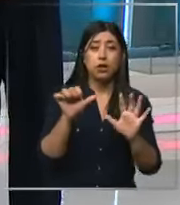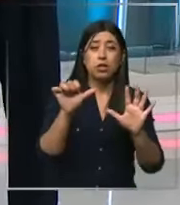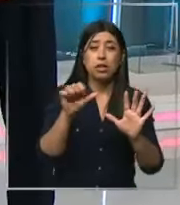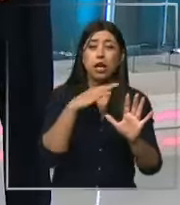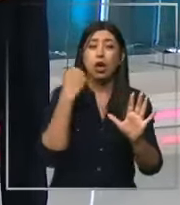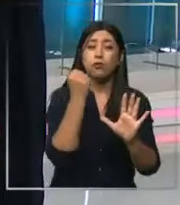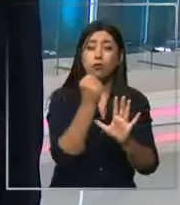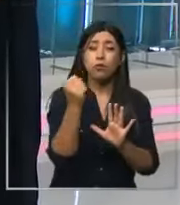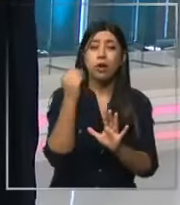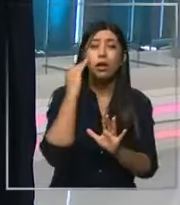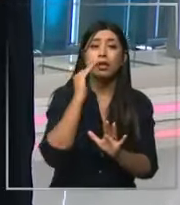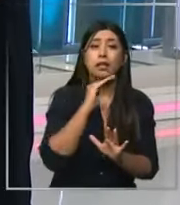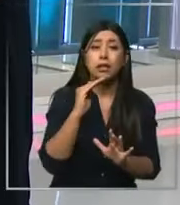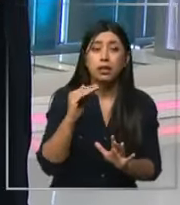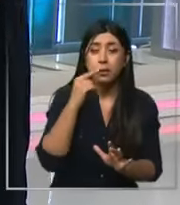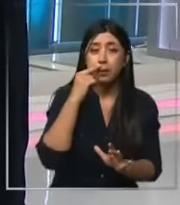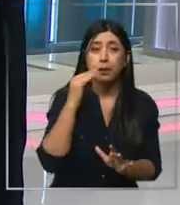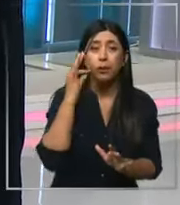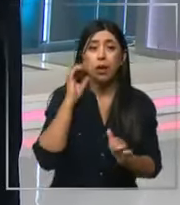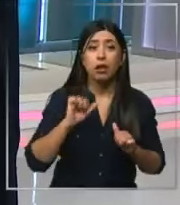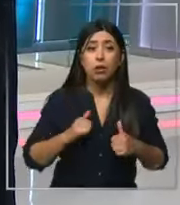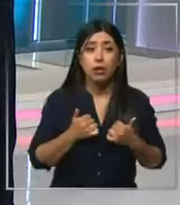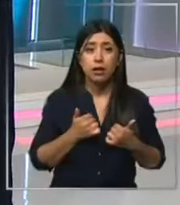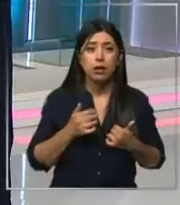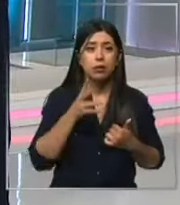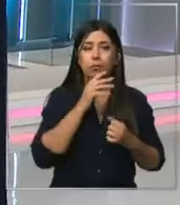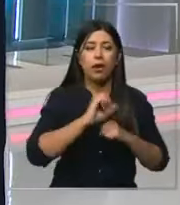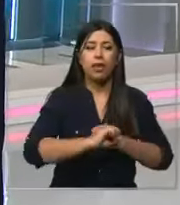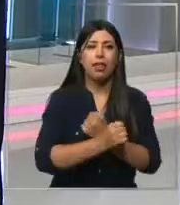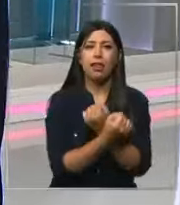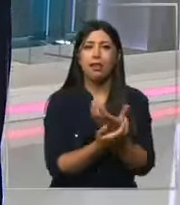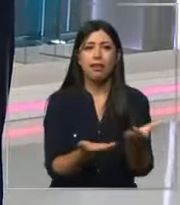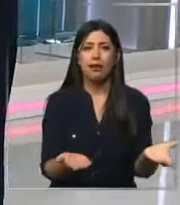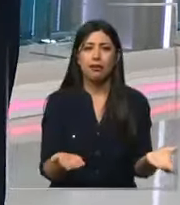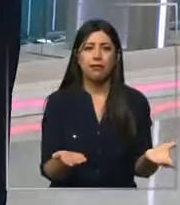de niños y adolescentes se registran personas detenidas.